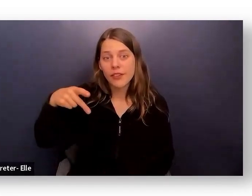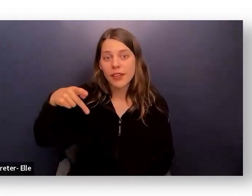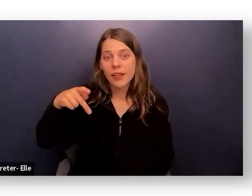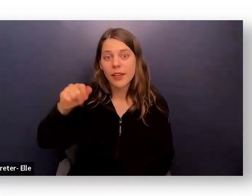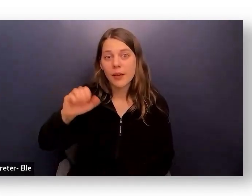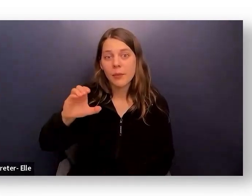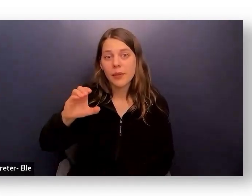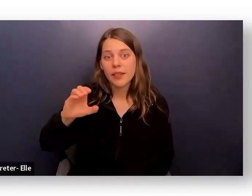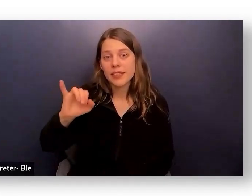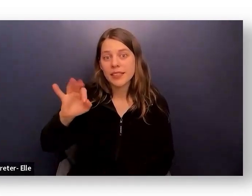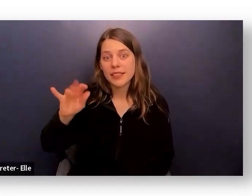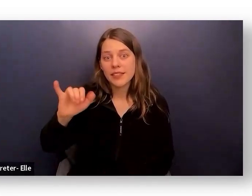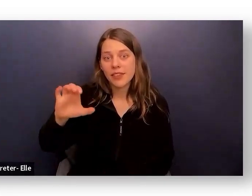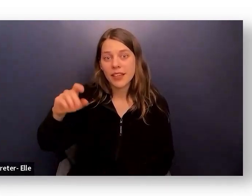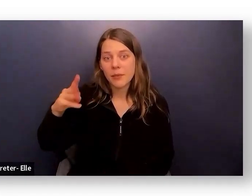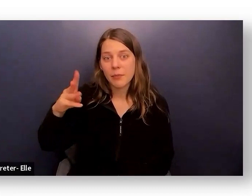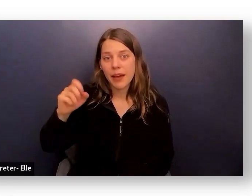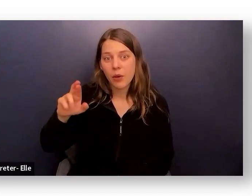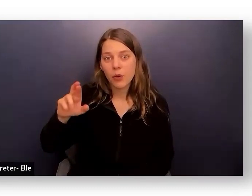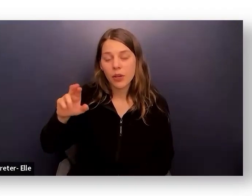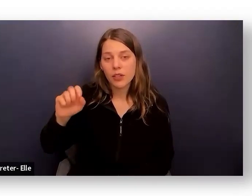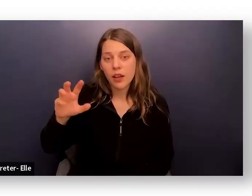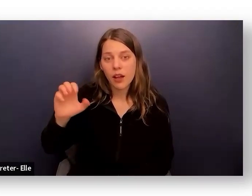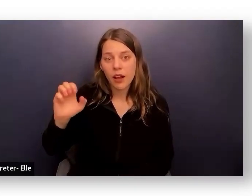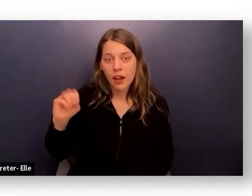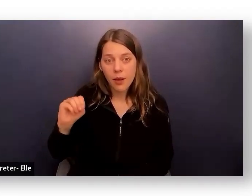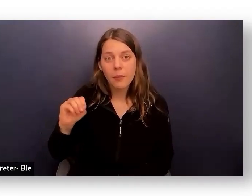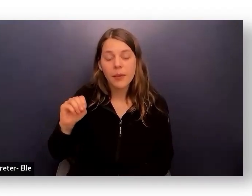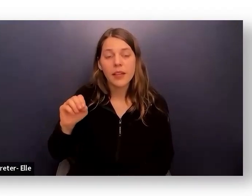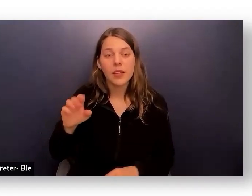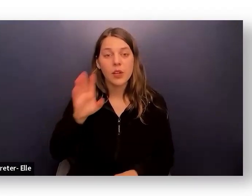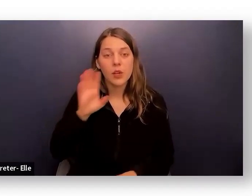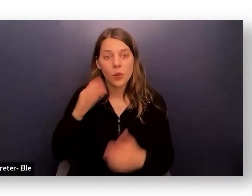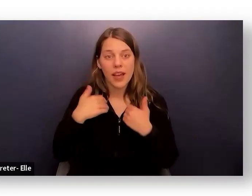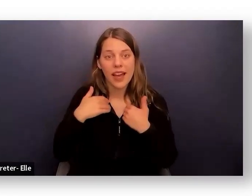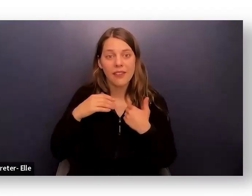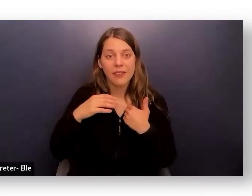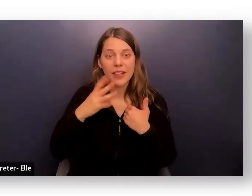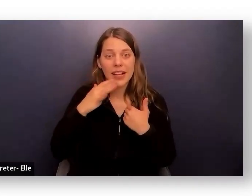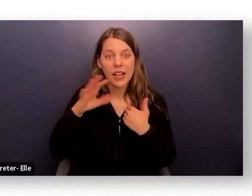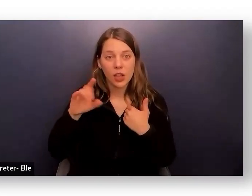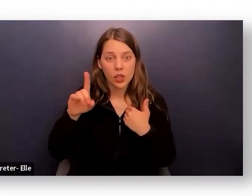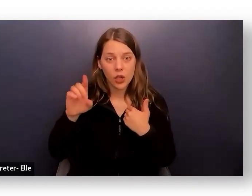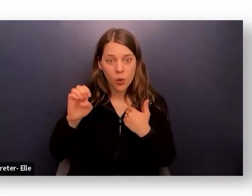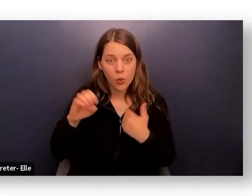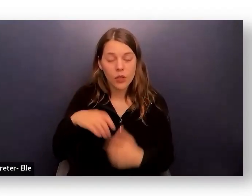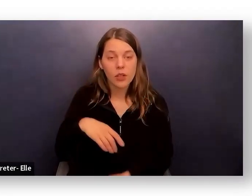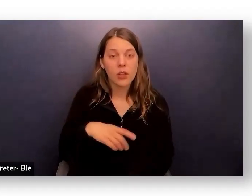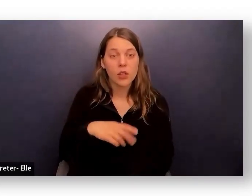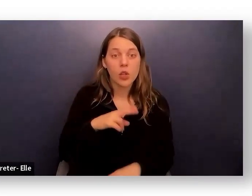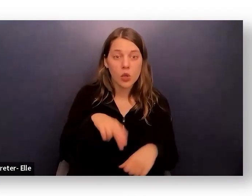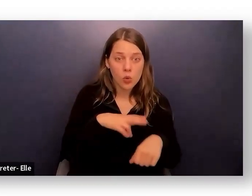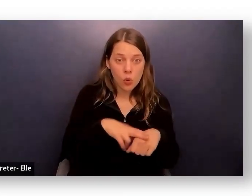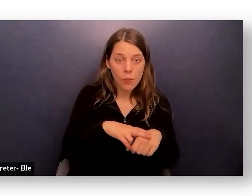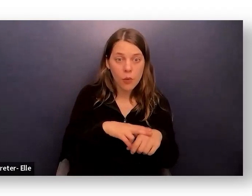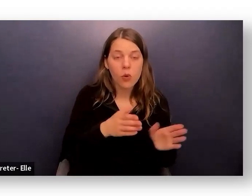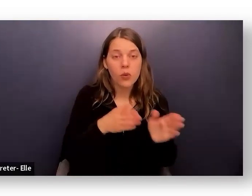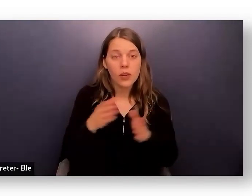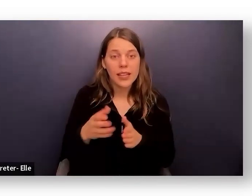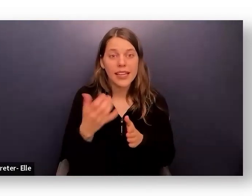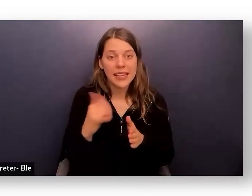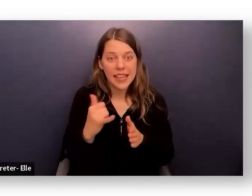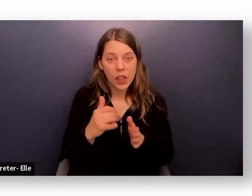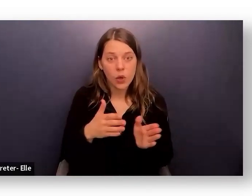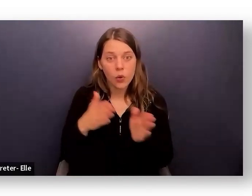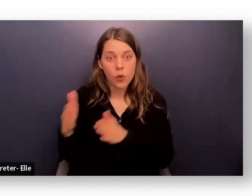Entonces, en pacificpowerweather.com ustedes pueden monitorear todo la velocidad de los vientos y todo se va a ver en diferentes